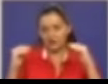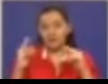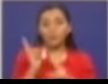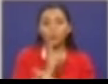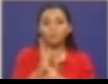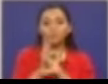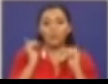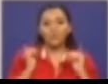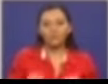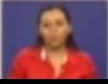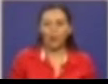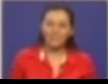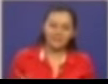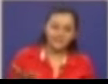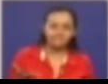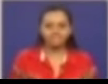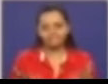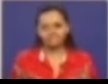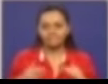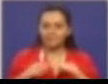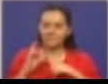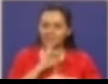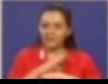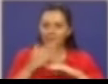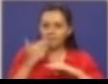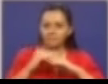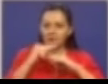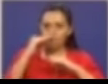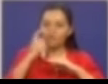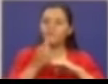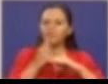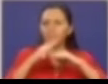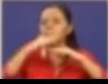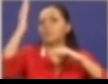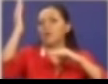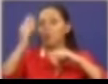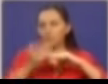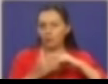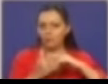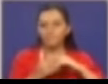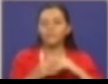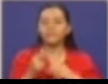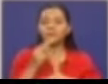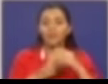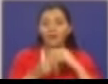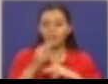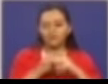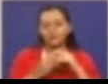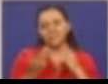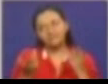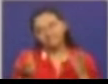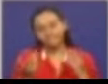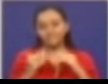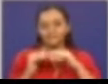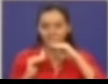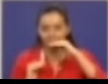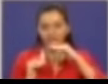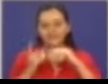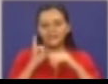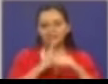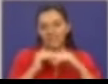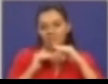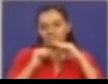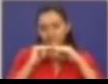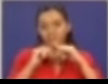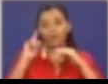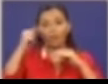falta extensión de tecnologías, por abajo de Chile y Finlandia. Uso en negocio, al mismo nivel que Chile. Uso del gobierno, cerquita de